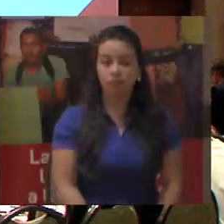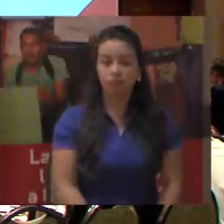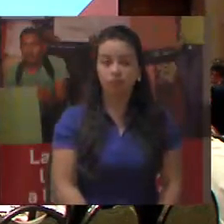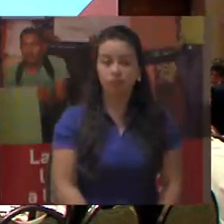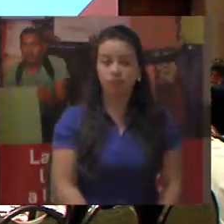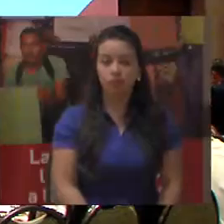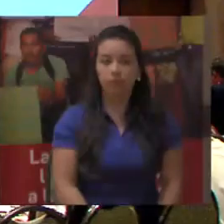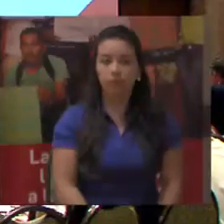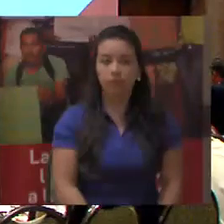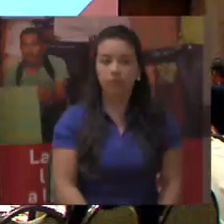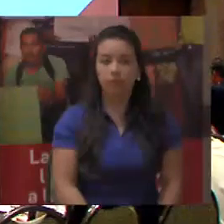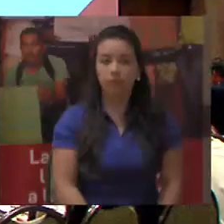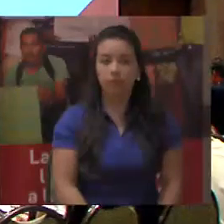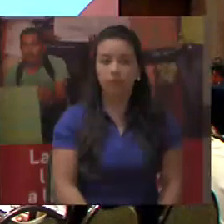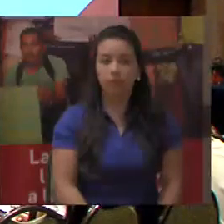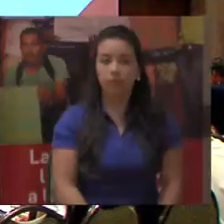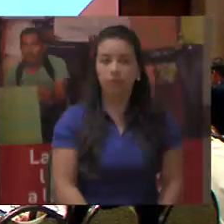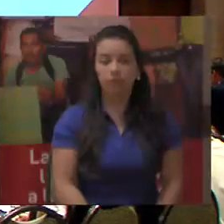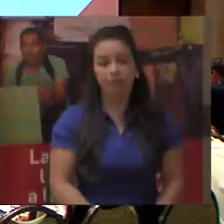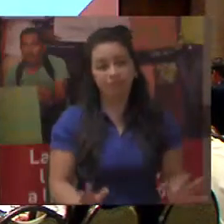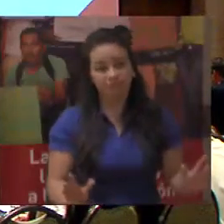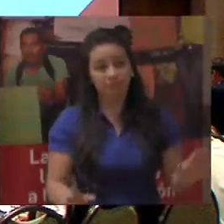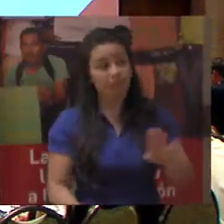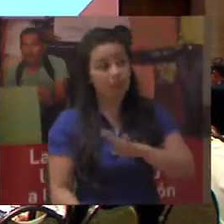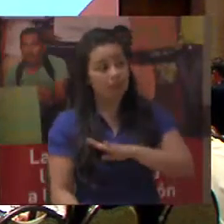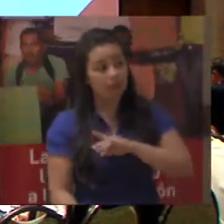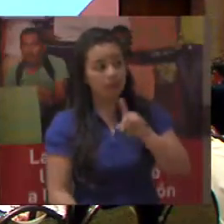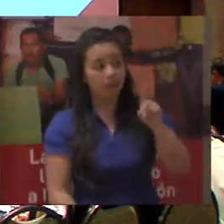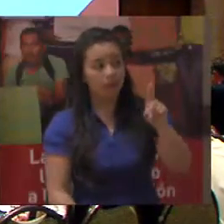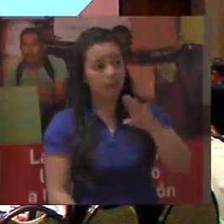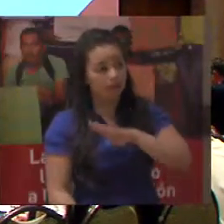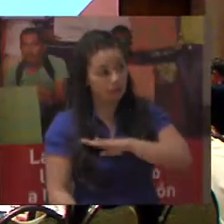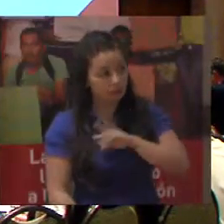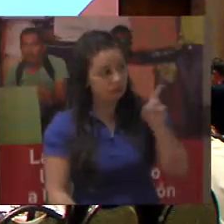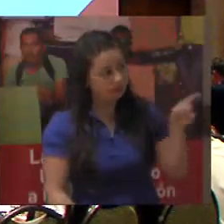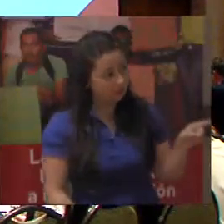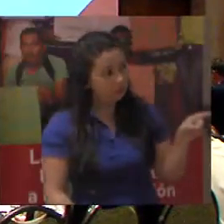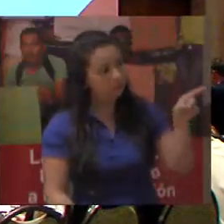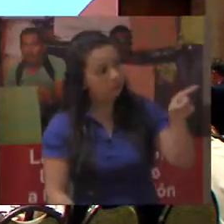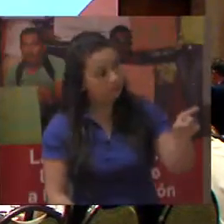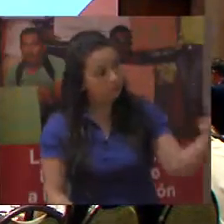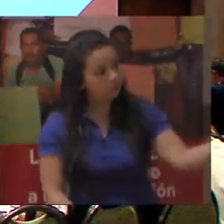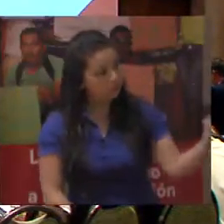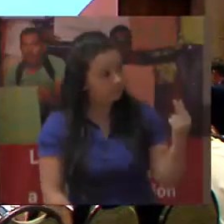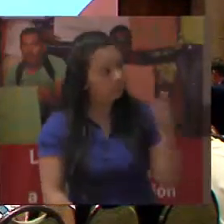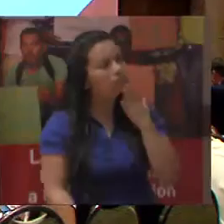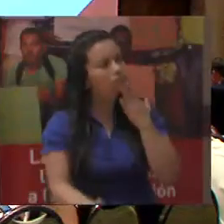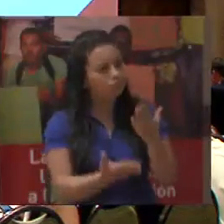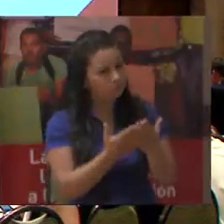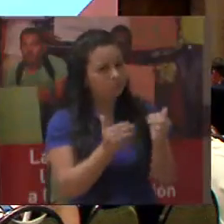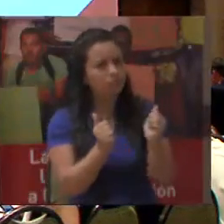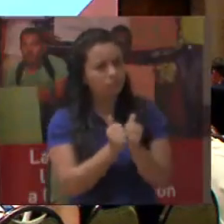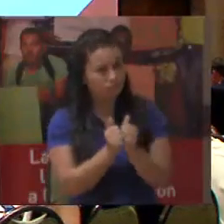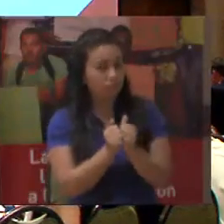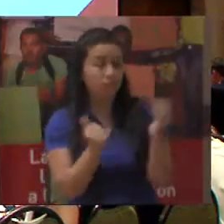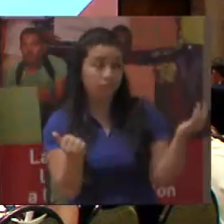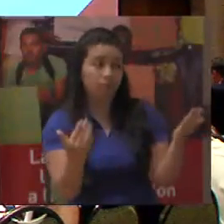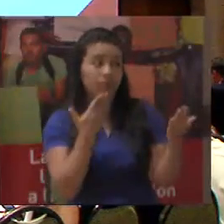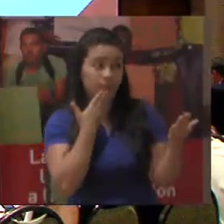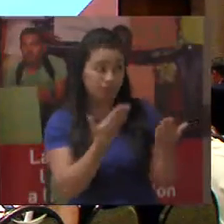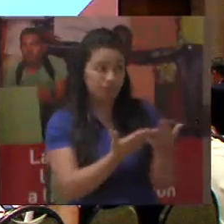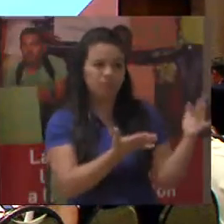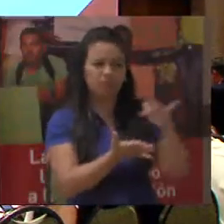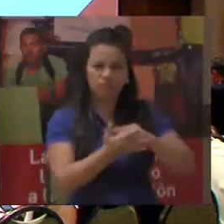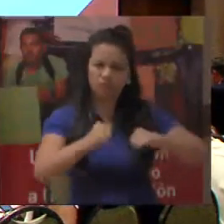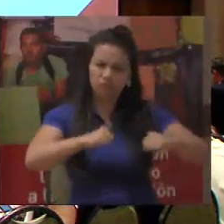Bueno, alcalde y Sigifredo, muchas gracias por haber tomado el tiempo de acompañarnos. Valoramos profundamente lo que hemos